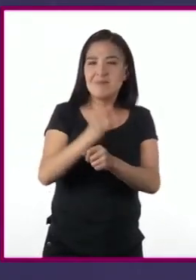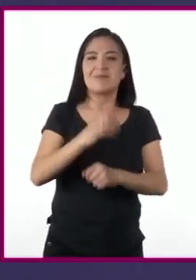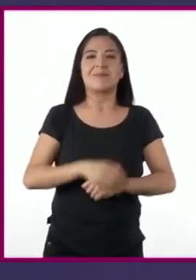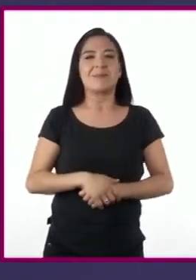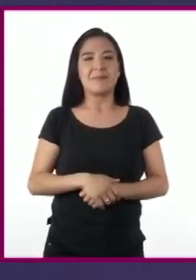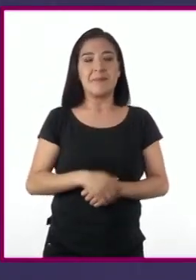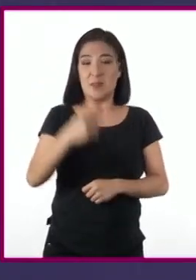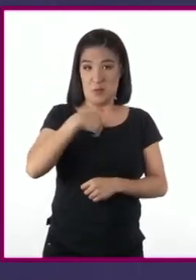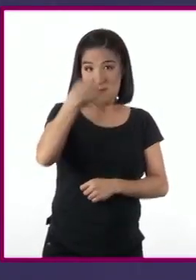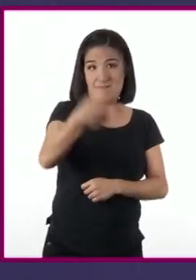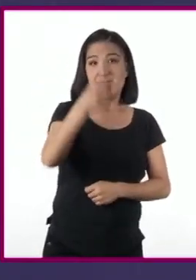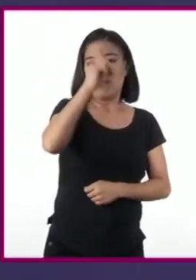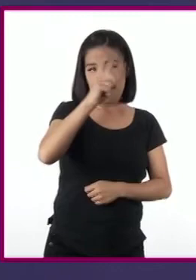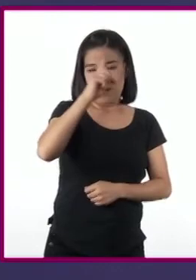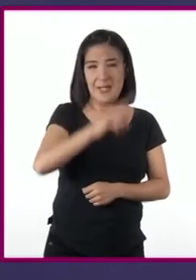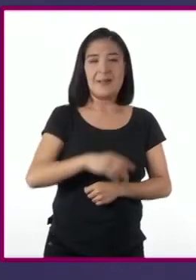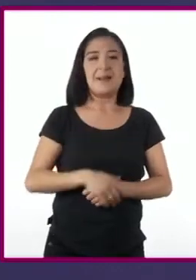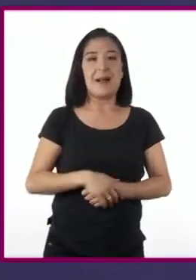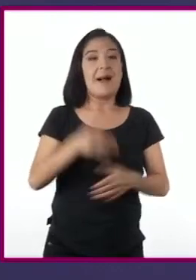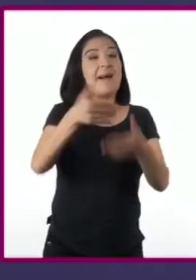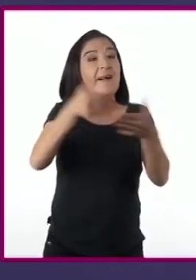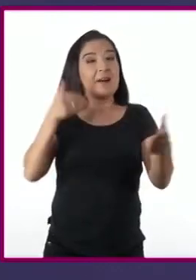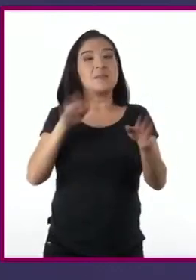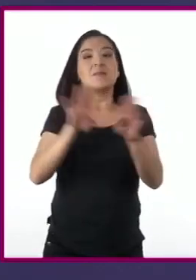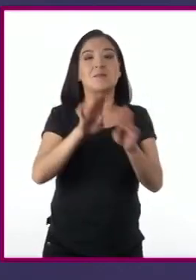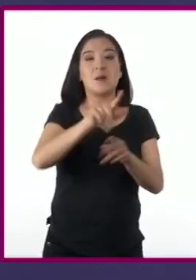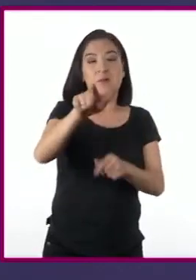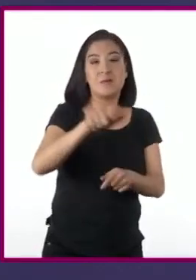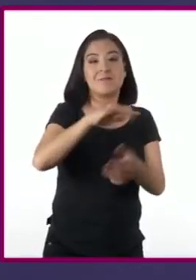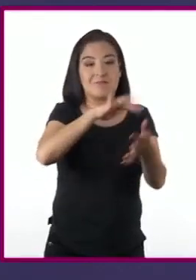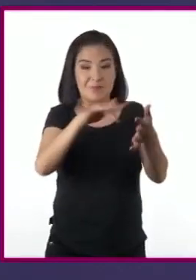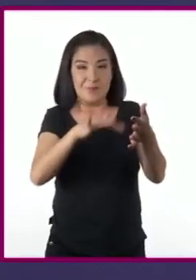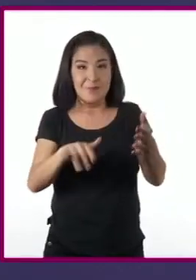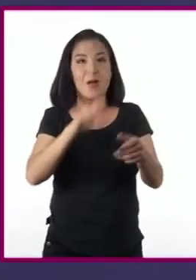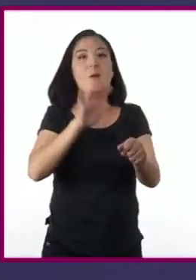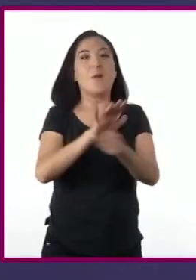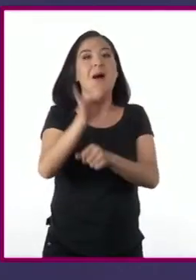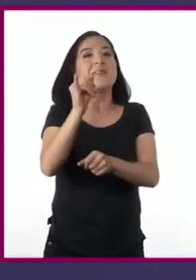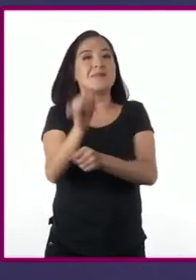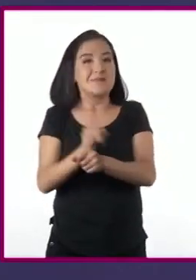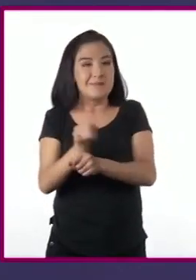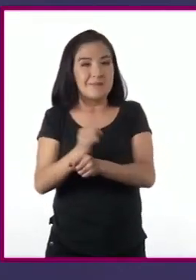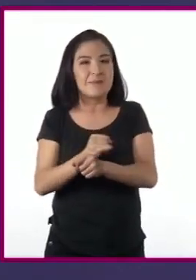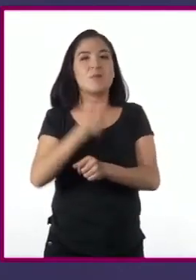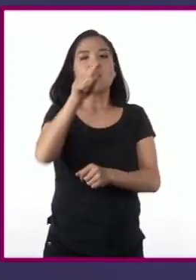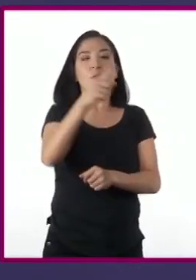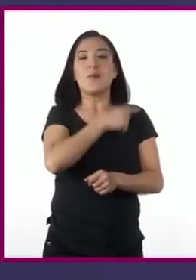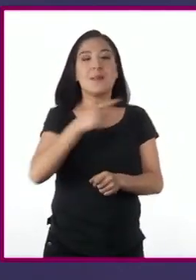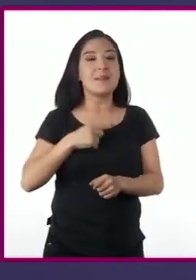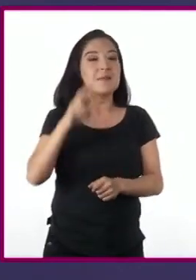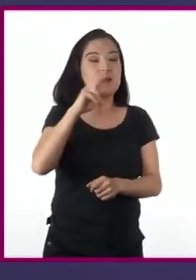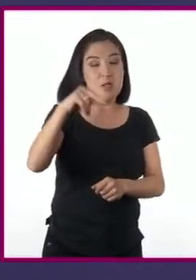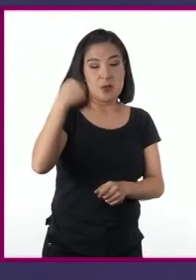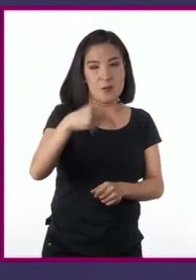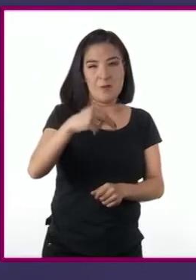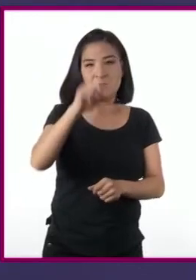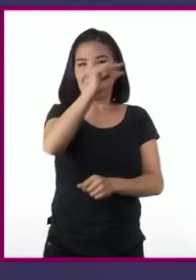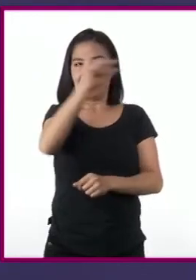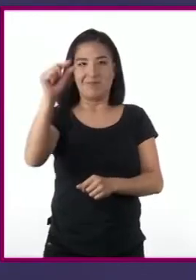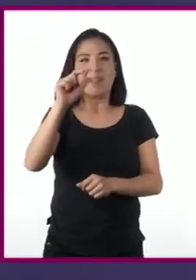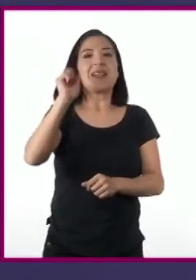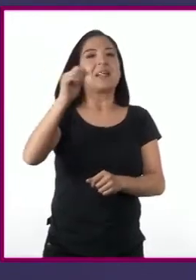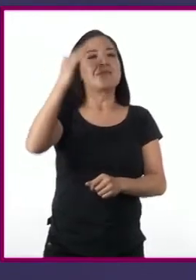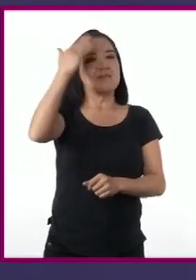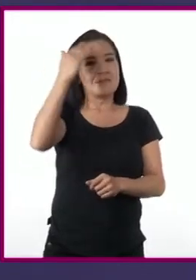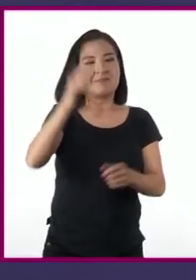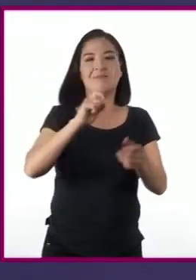consejo que les puedo dar es que antes de leer o estudiar sus fuentes de consulta, verifiquen que contenga el nombre del autor, sobre todo para